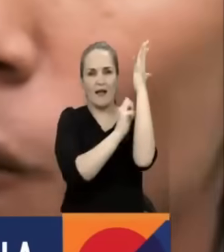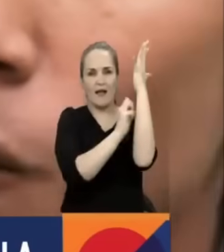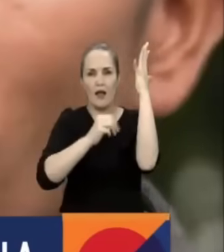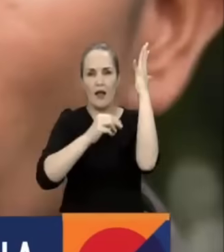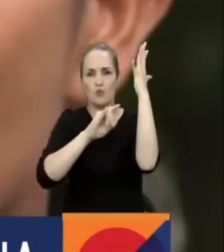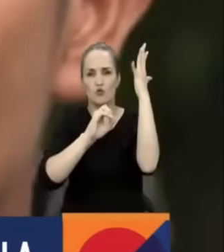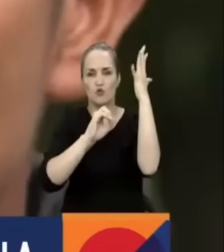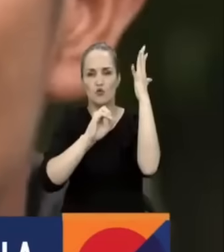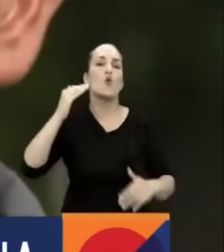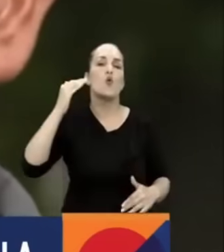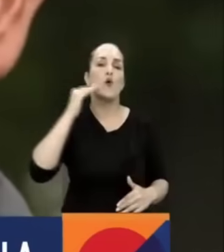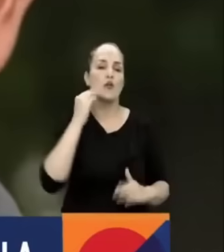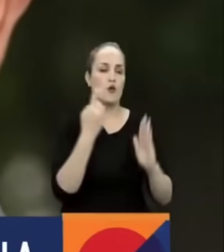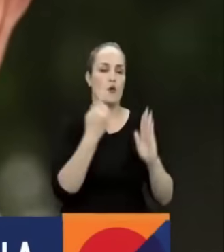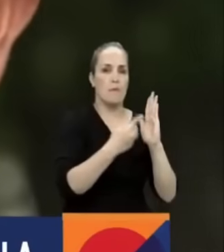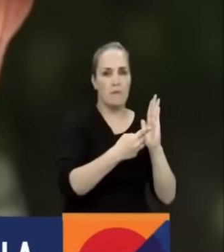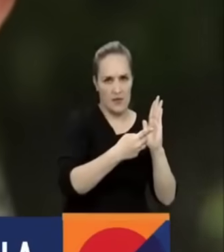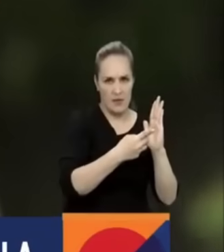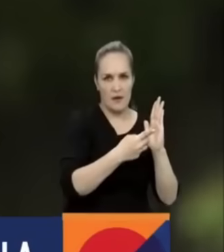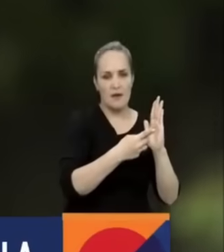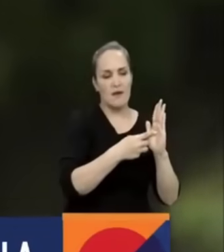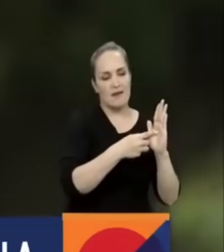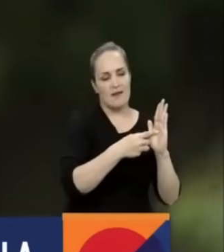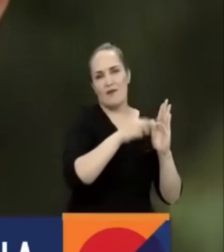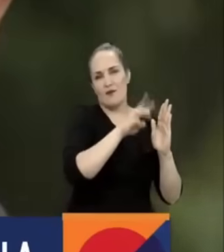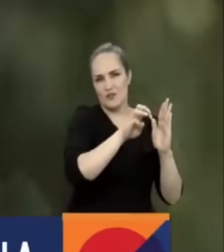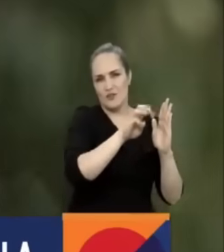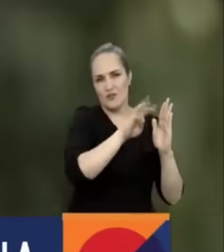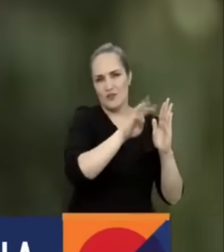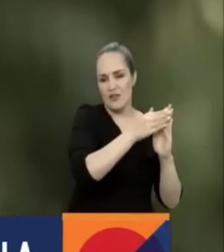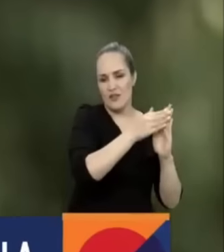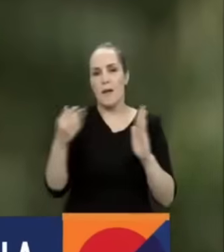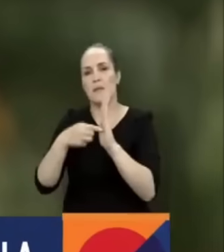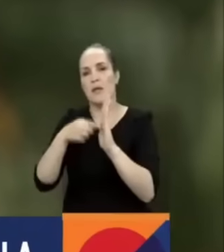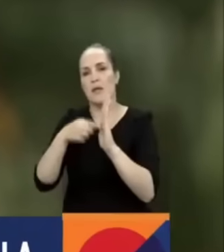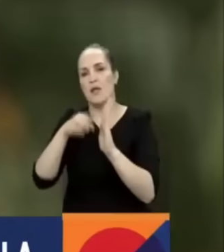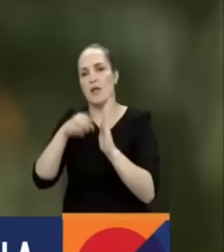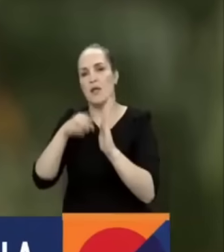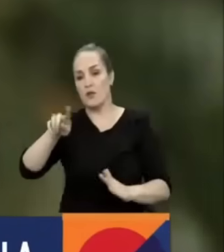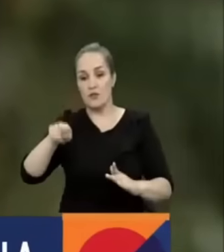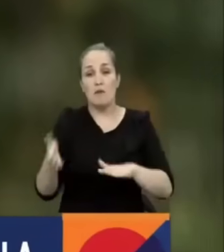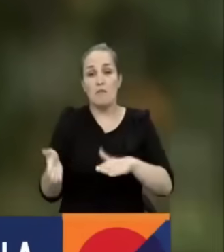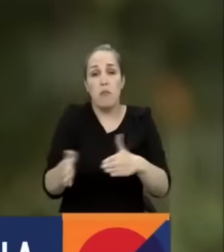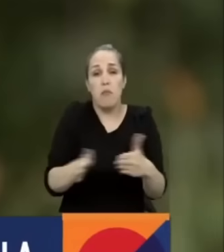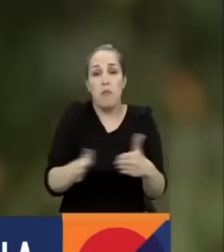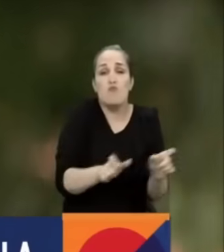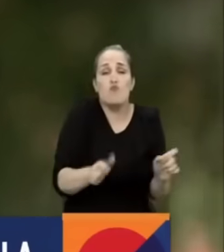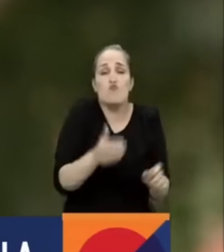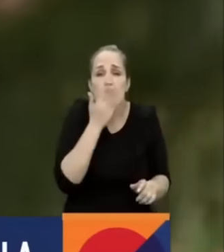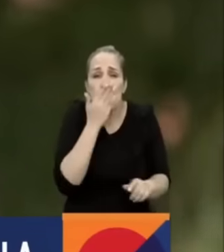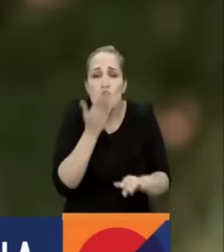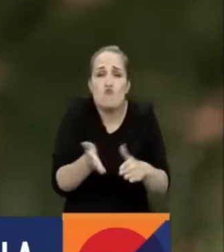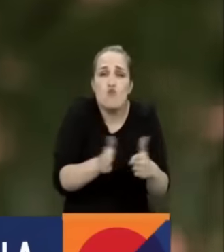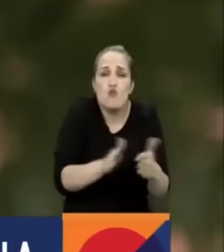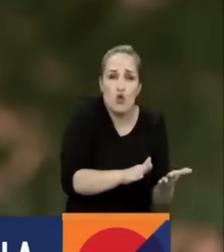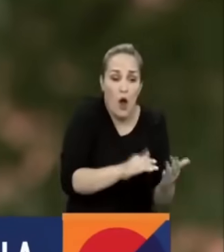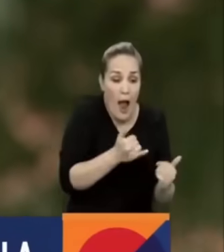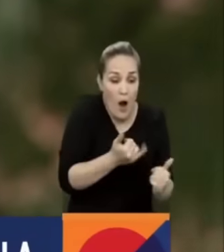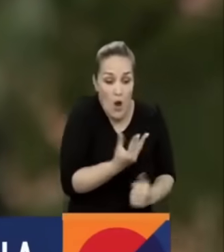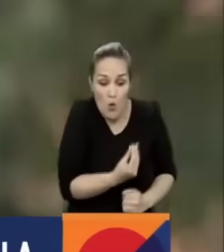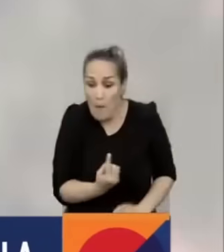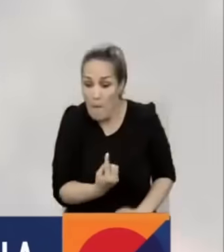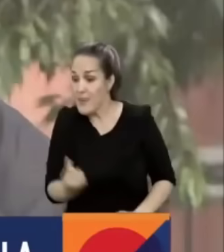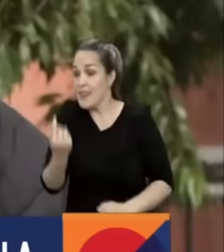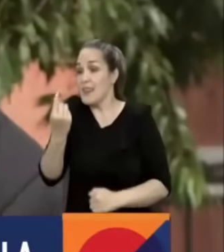1880 y 1914 cobró más de 30.000 vidas indígenas. Por esto, Leider busca rememorar la resistencia